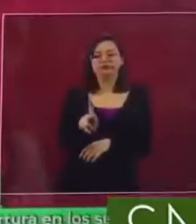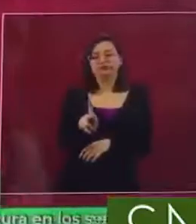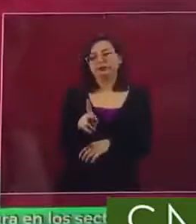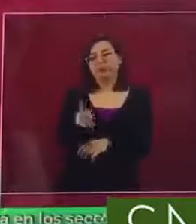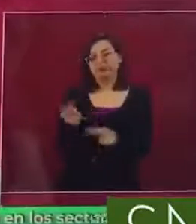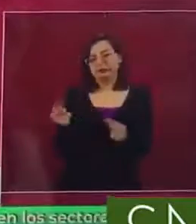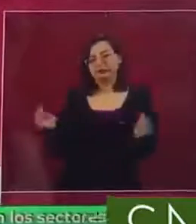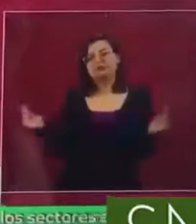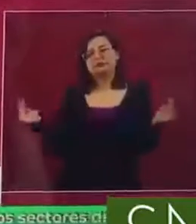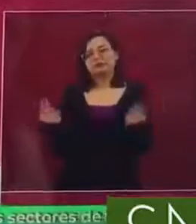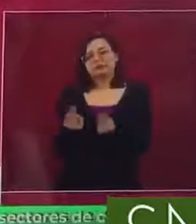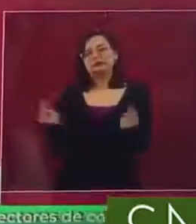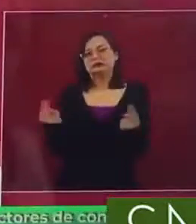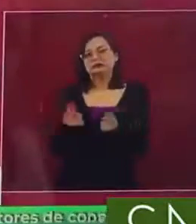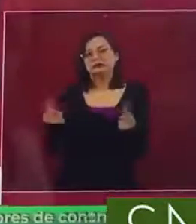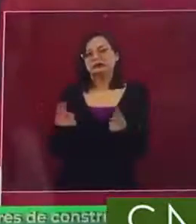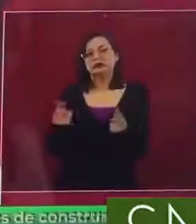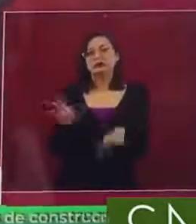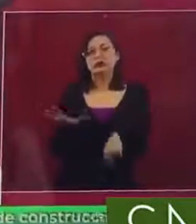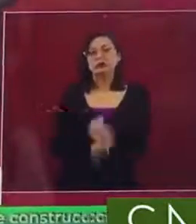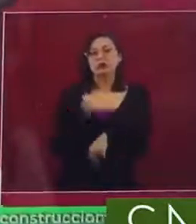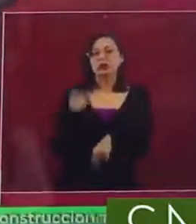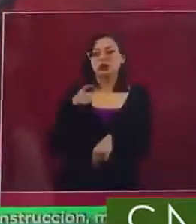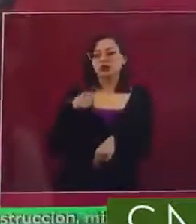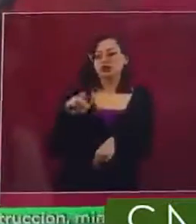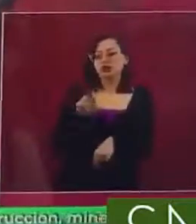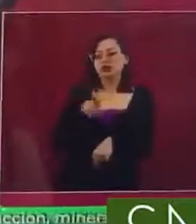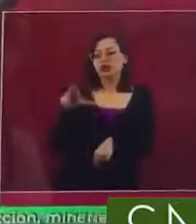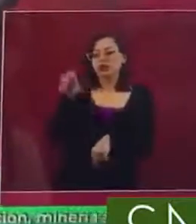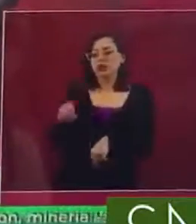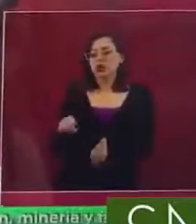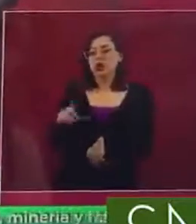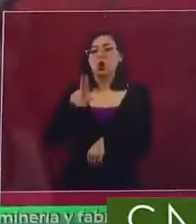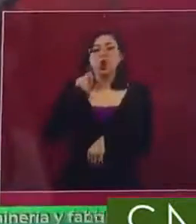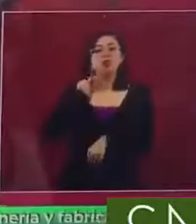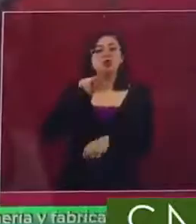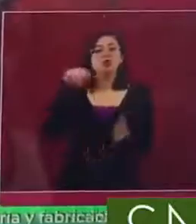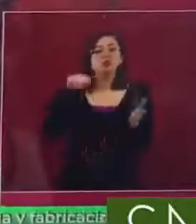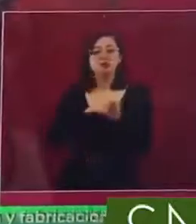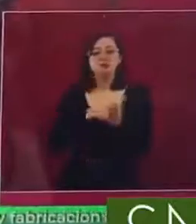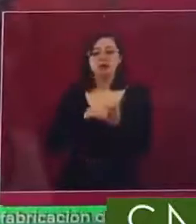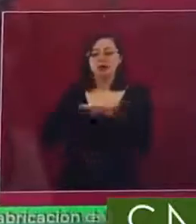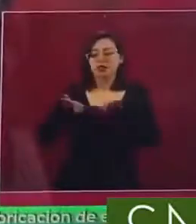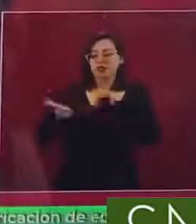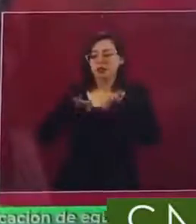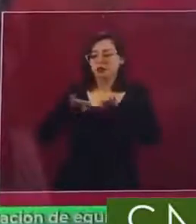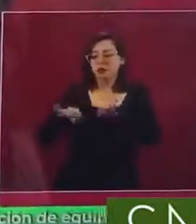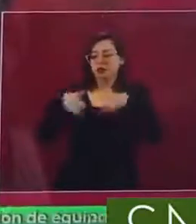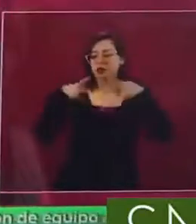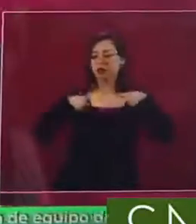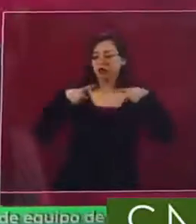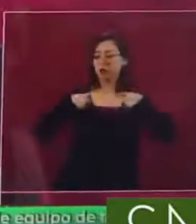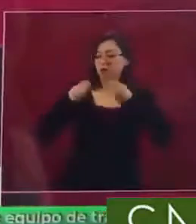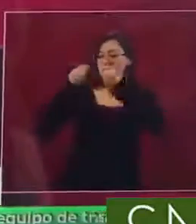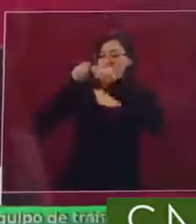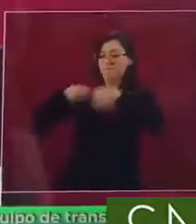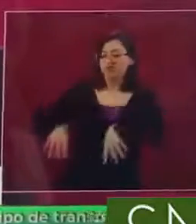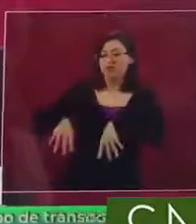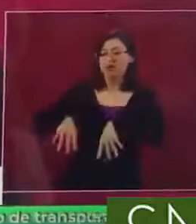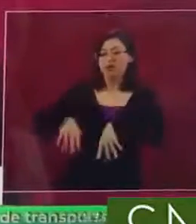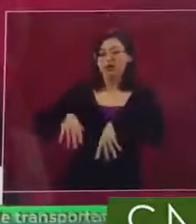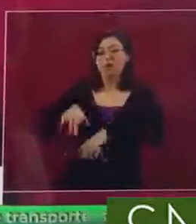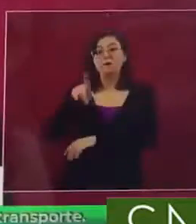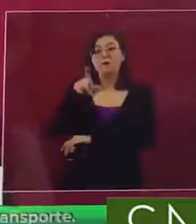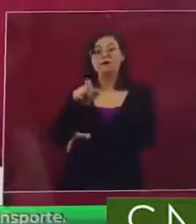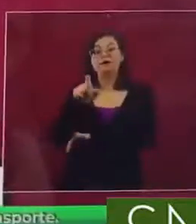Hemos perdido cerca de 80,000 empleos, un poco más de 80,000 empleos en el estado, que representa casi el